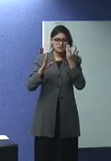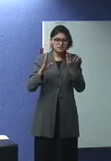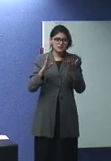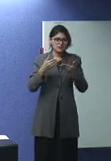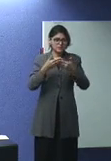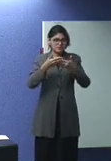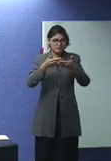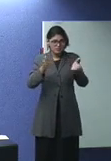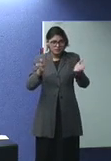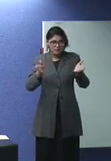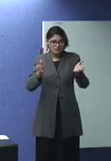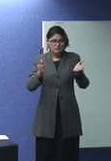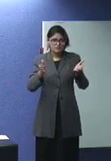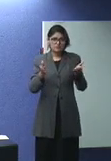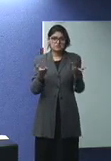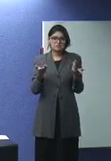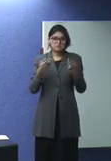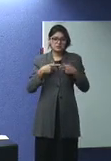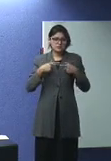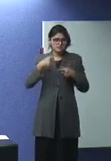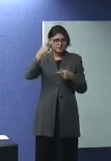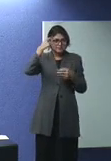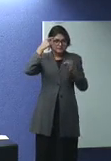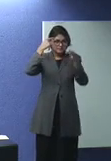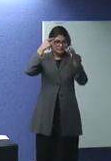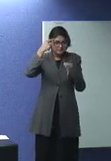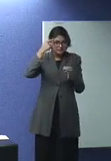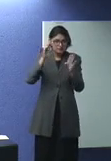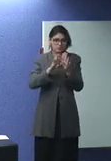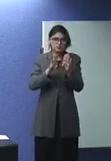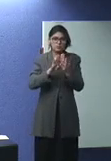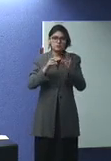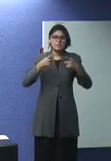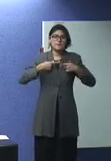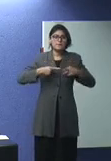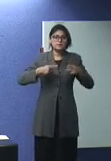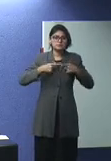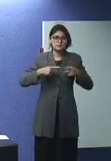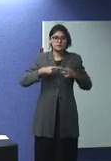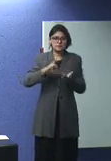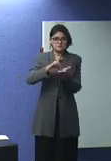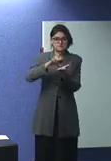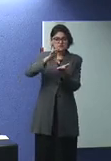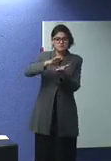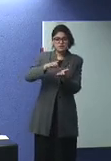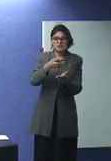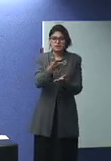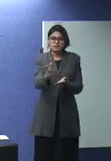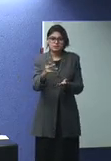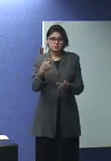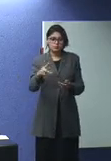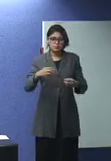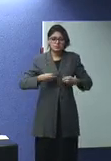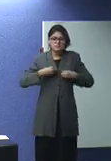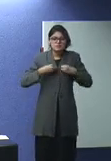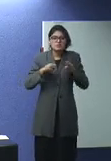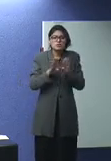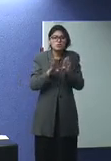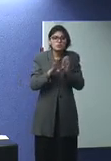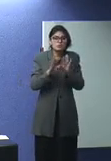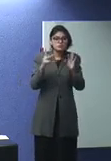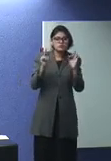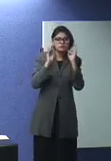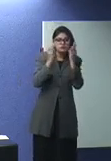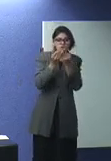acceder a una verdad objetiva de cómo se vive la discapacidad. Y desde ahí el experto, desde una mirada muy del